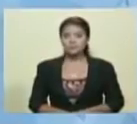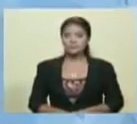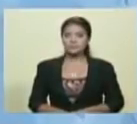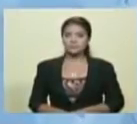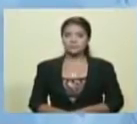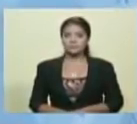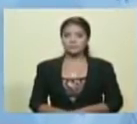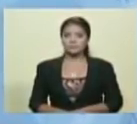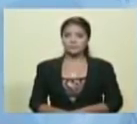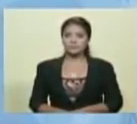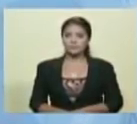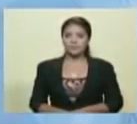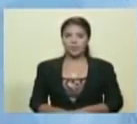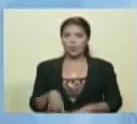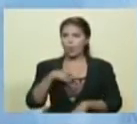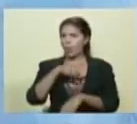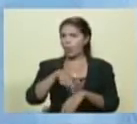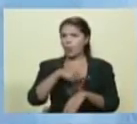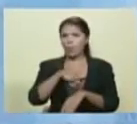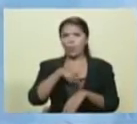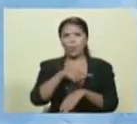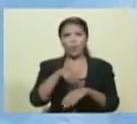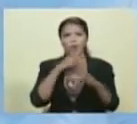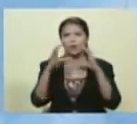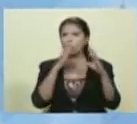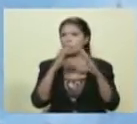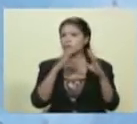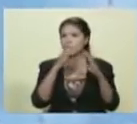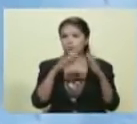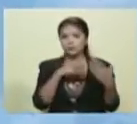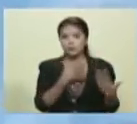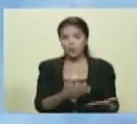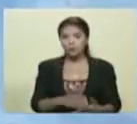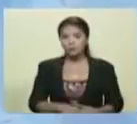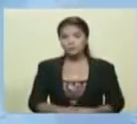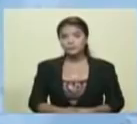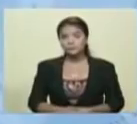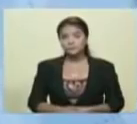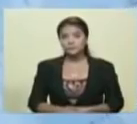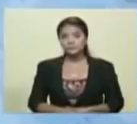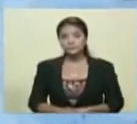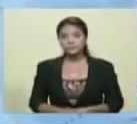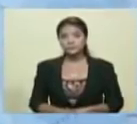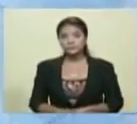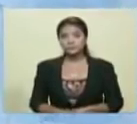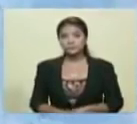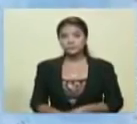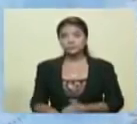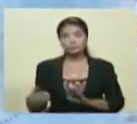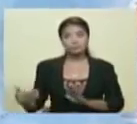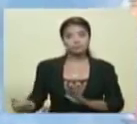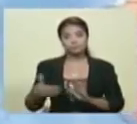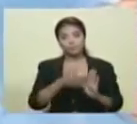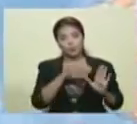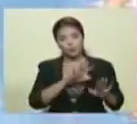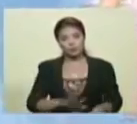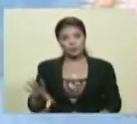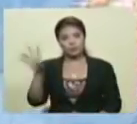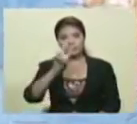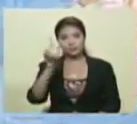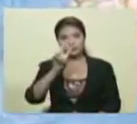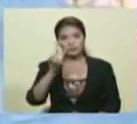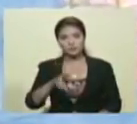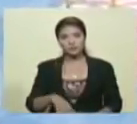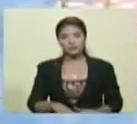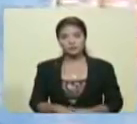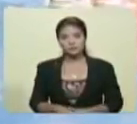son miles de horas de comunicación en contra de nuestro país, pues.